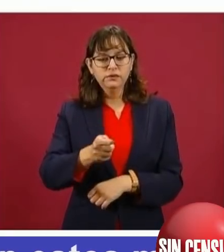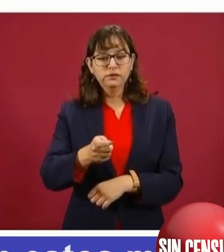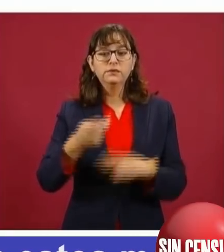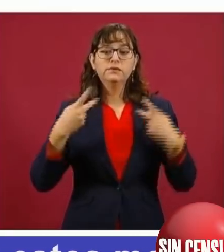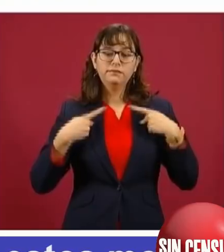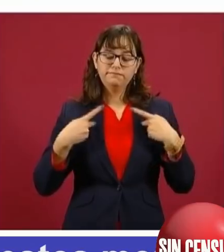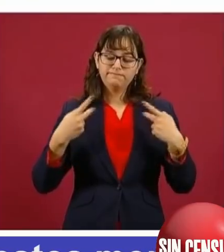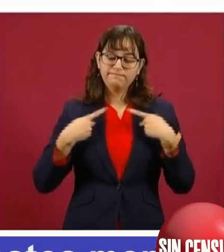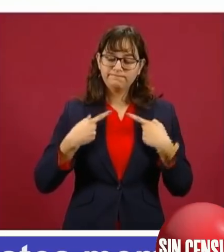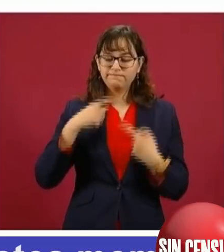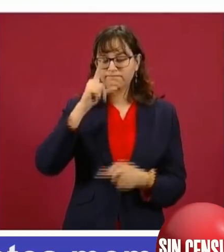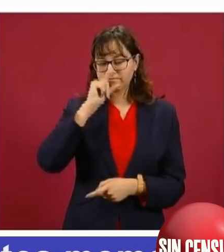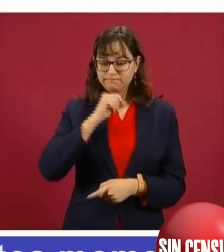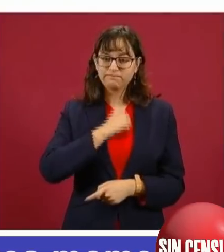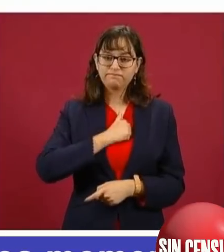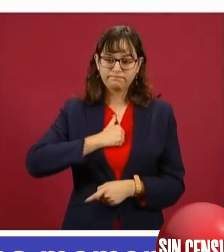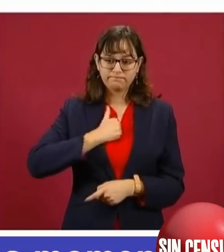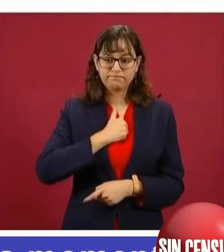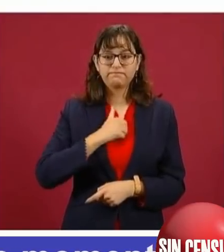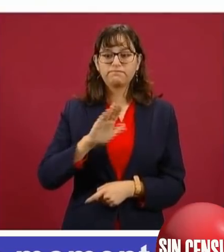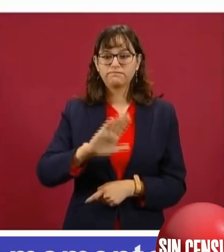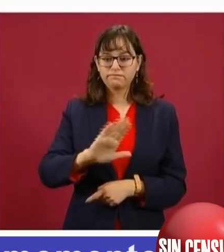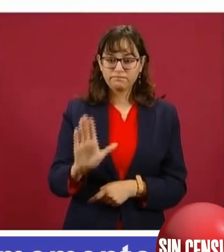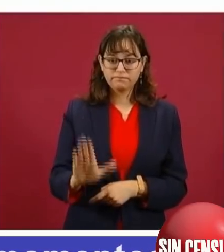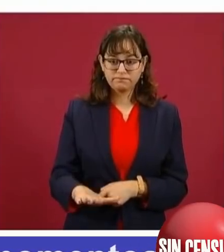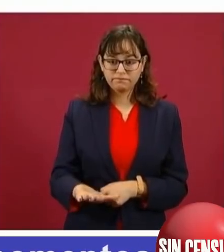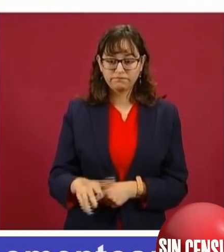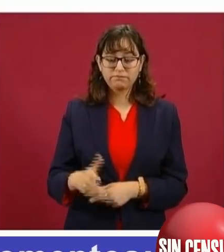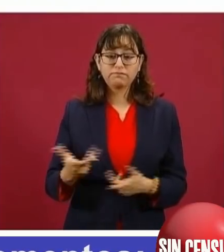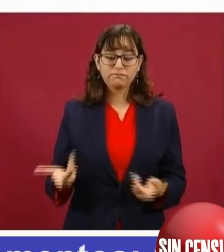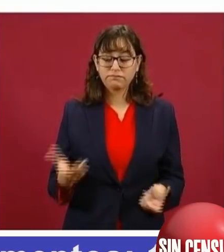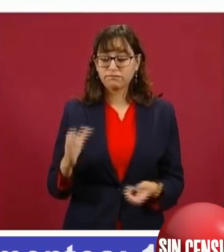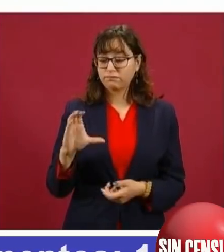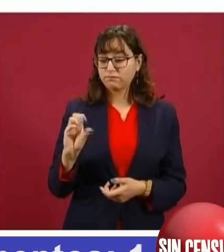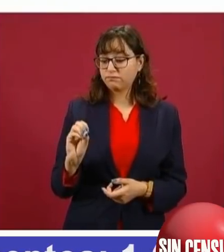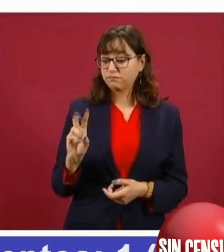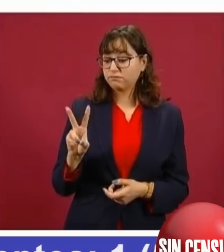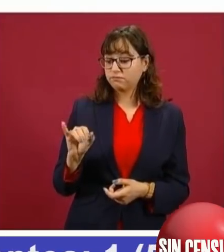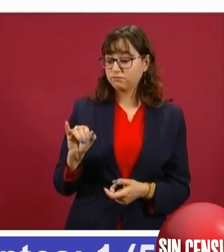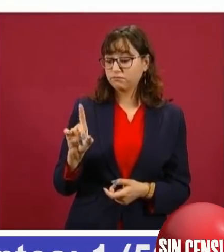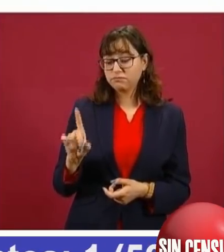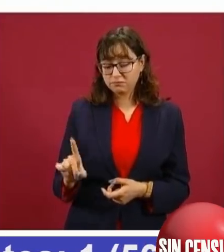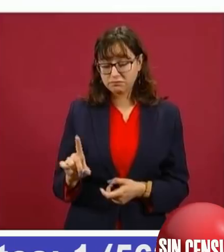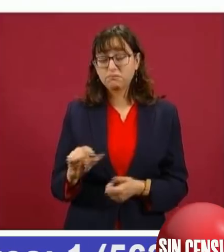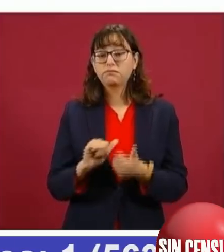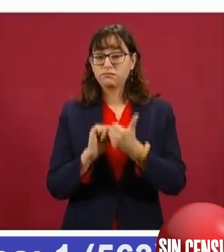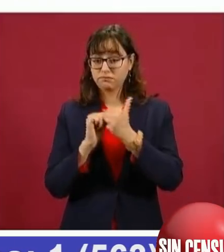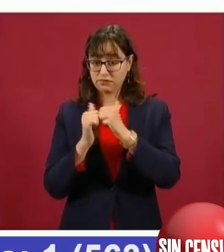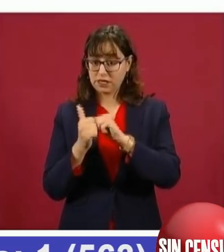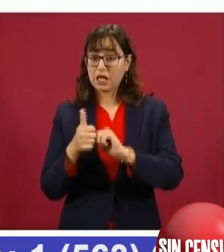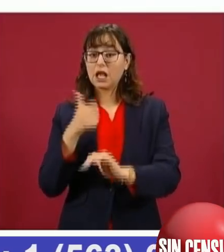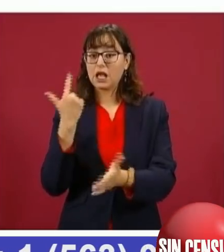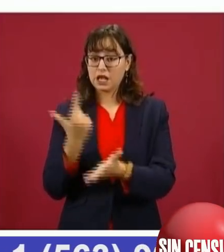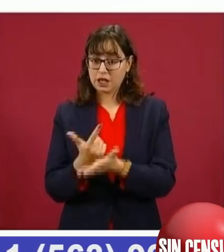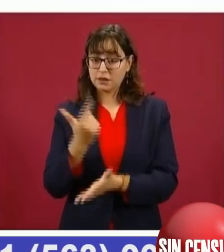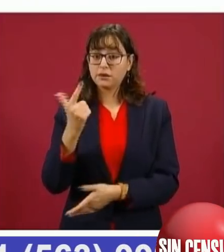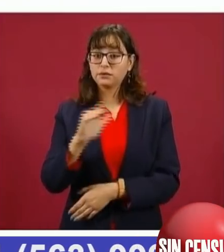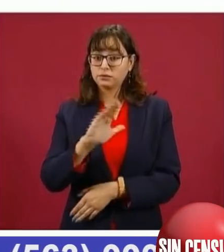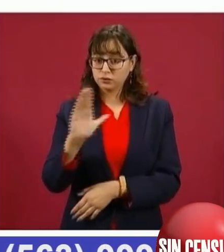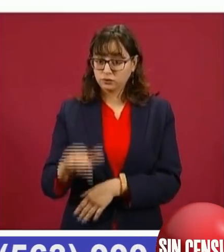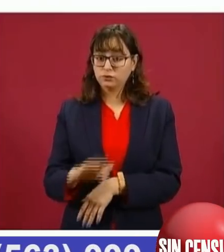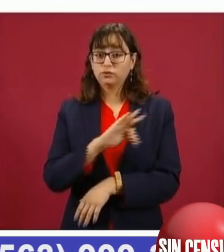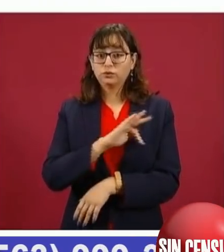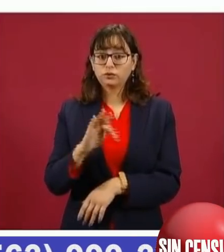que desafortunadamente han fallecido por COVID. COVID es una enfermedad que puede ser letal en la medida en que causa un daño orgánico